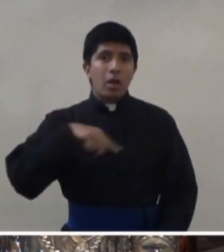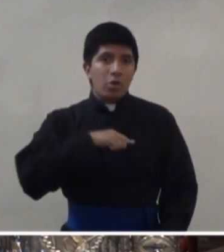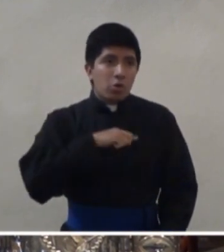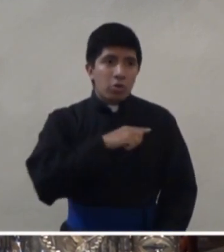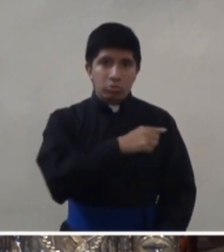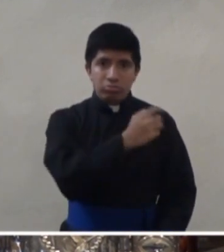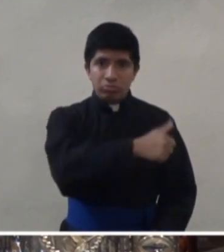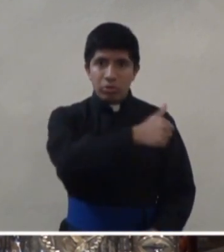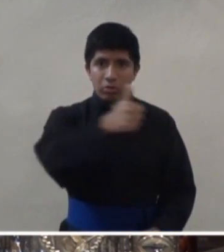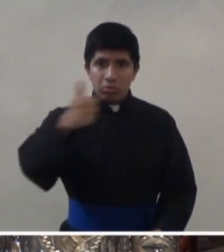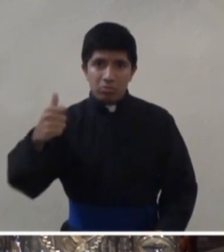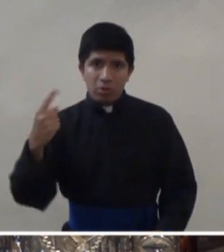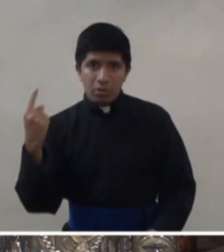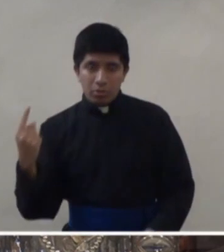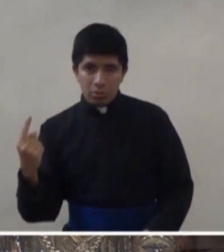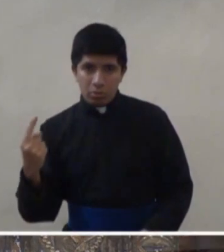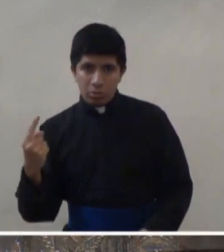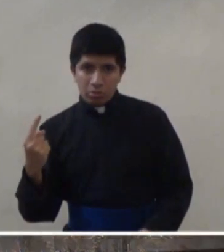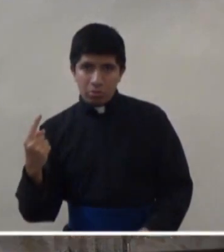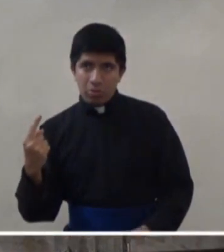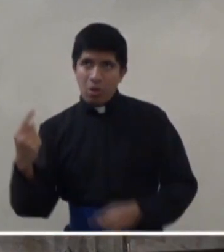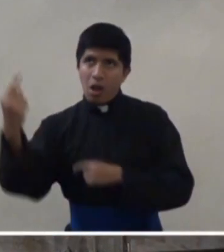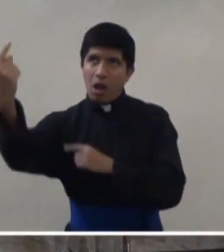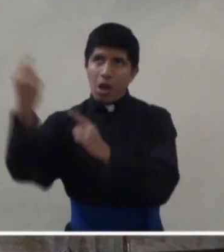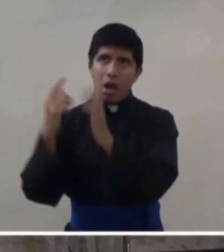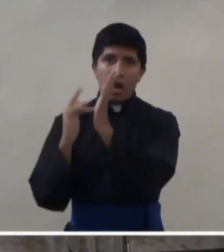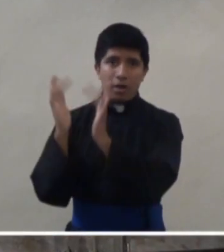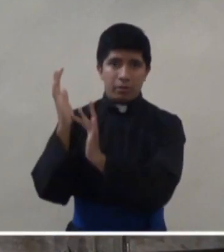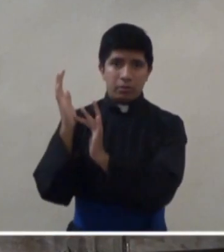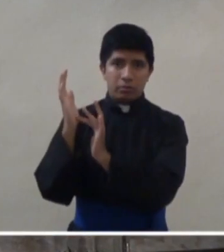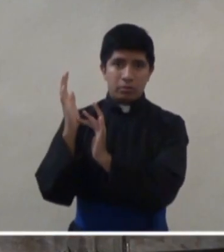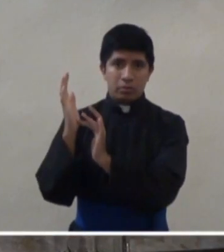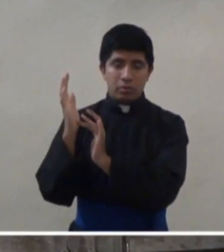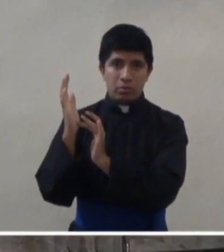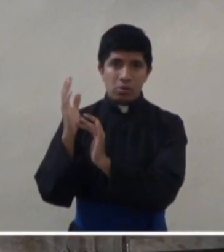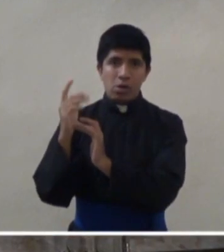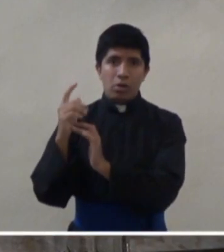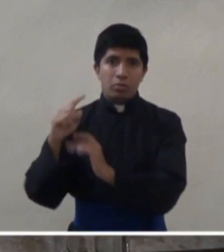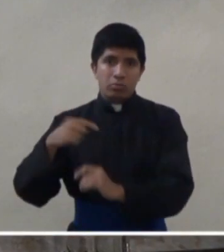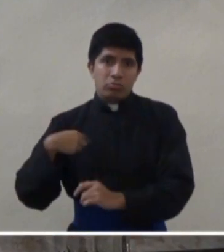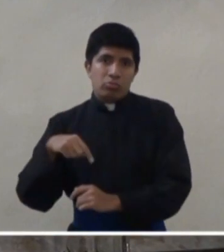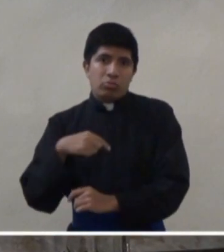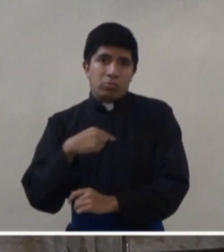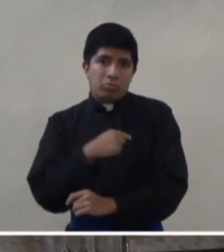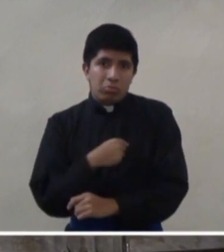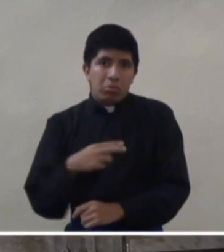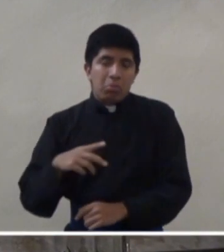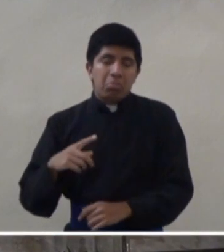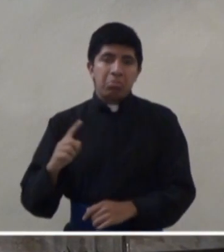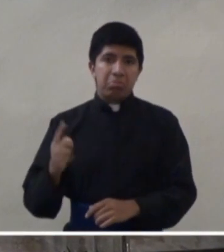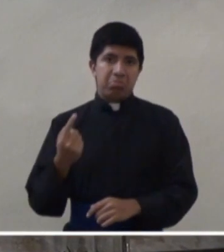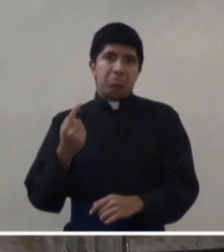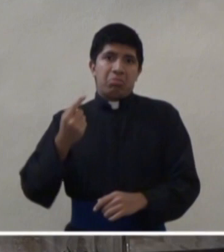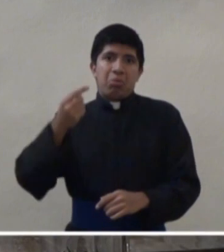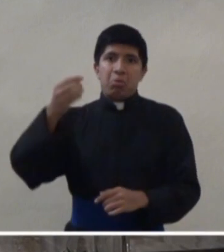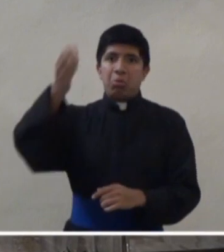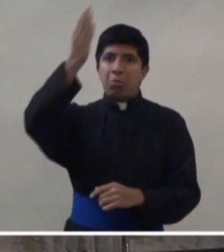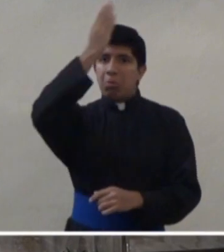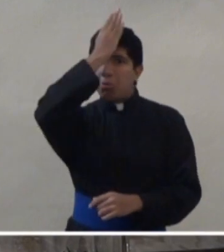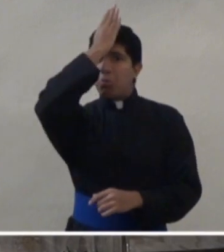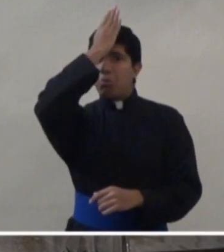Nosotros, con respecto a Jesús, somos sus ovejas,